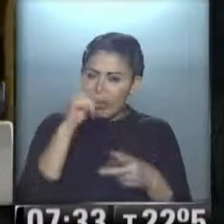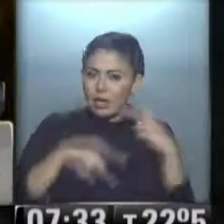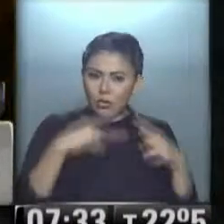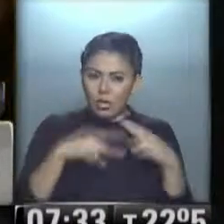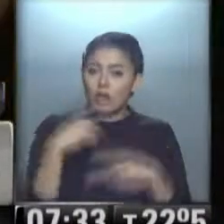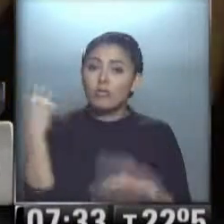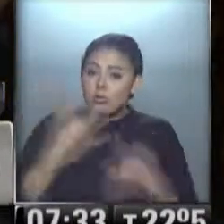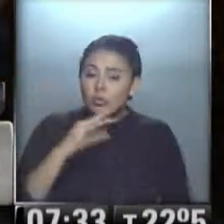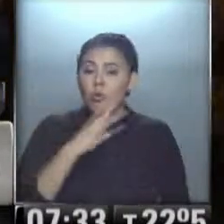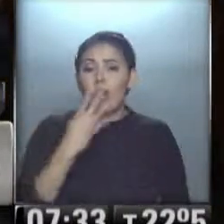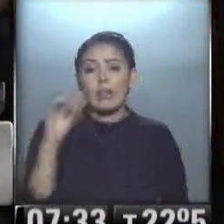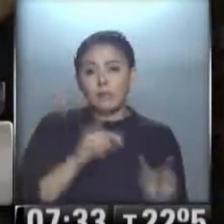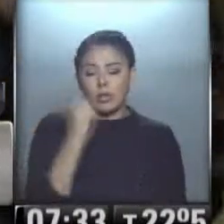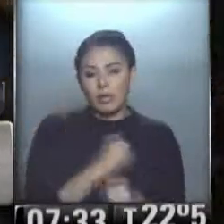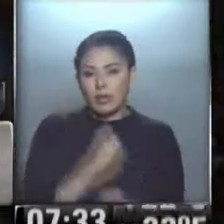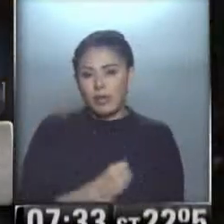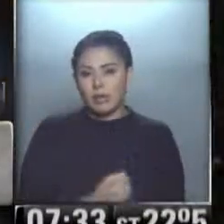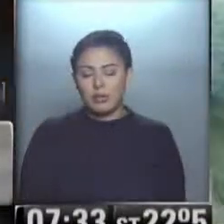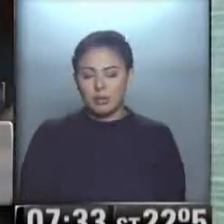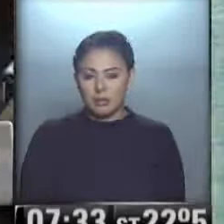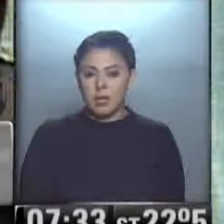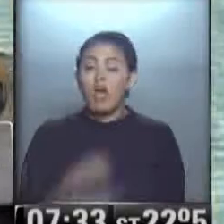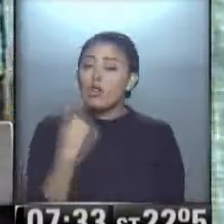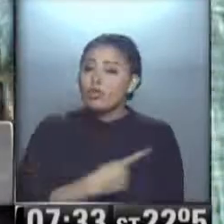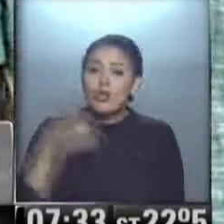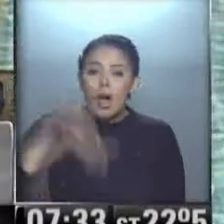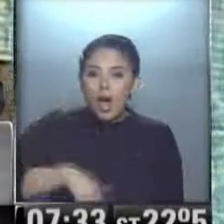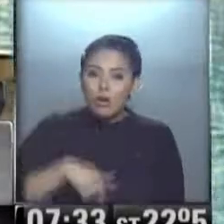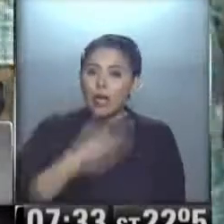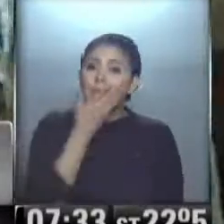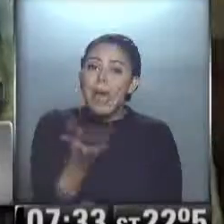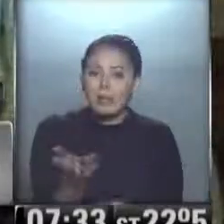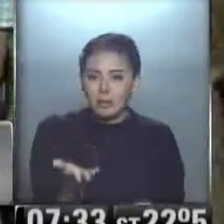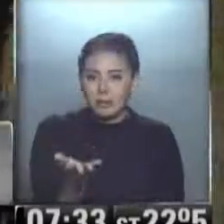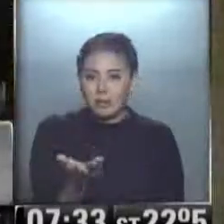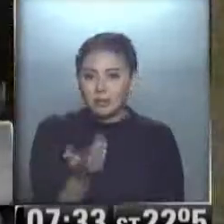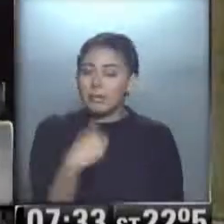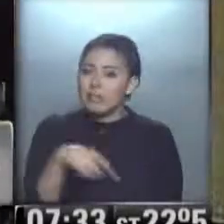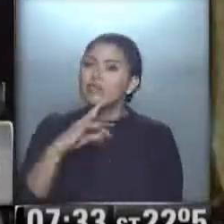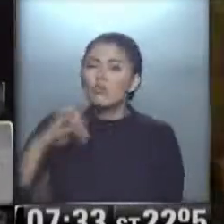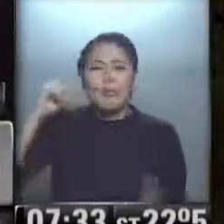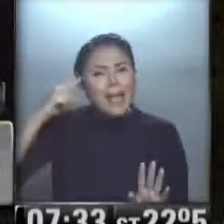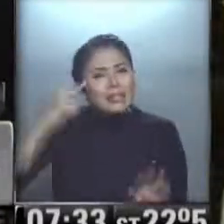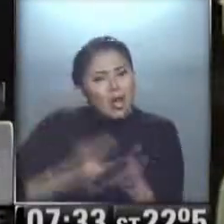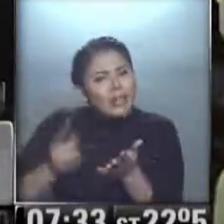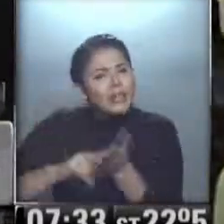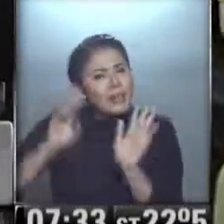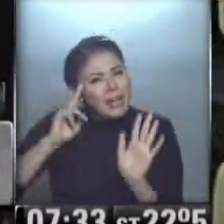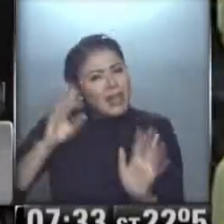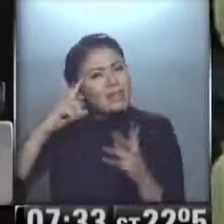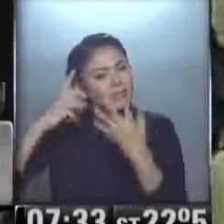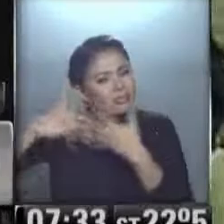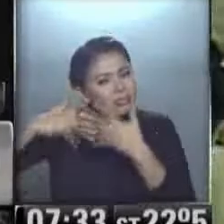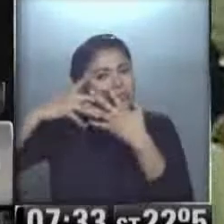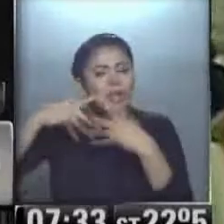somos 40 trabajadores. Nosotros lo que estamos pidiendo es que revean la causa, que se abra un